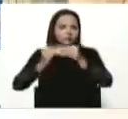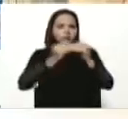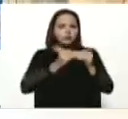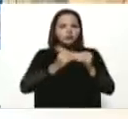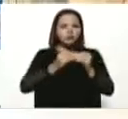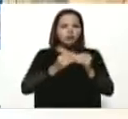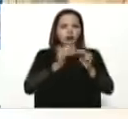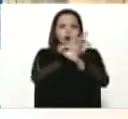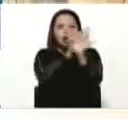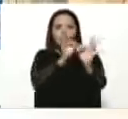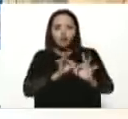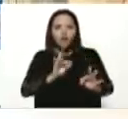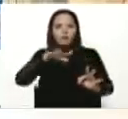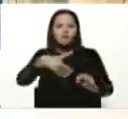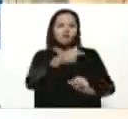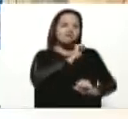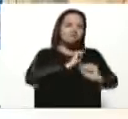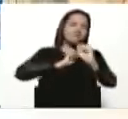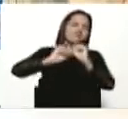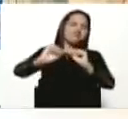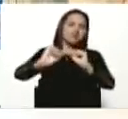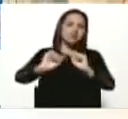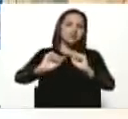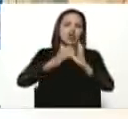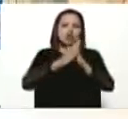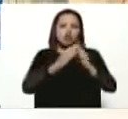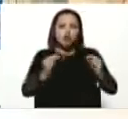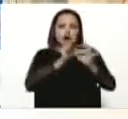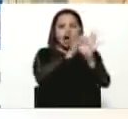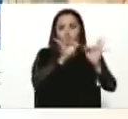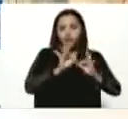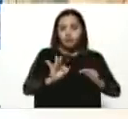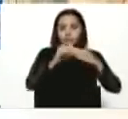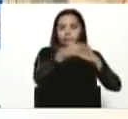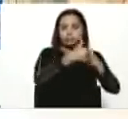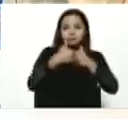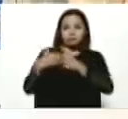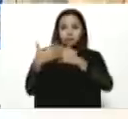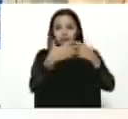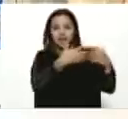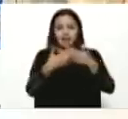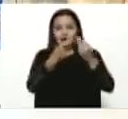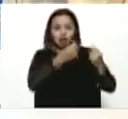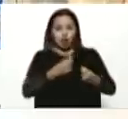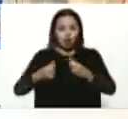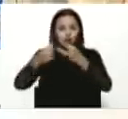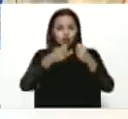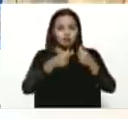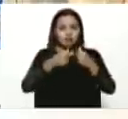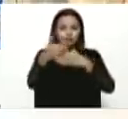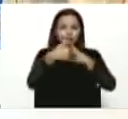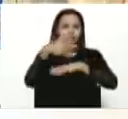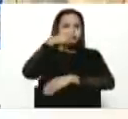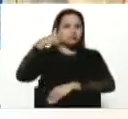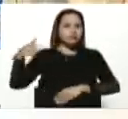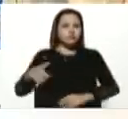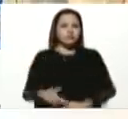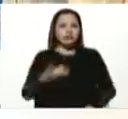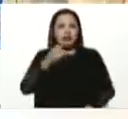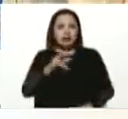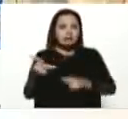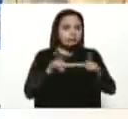los mecanismos para enfrentar tantas formas de acción de la guerra económica contra el pueblo. Hemos ido actuando